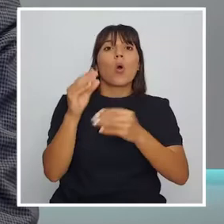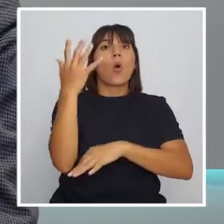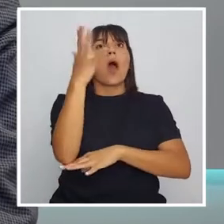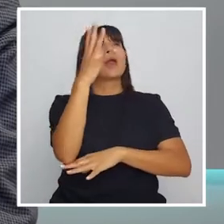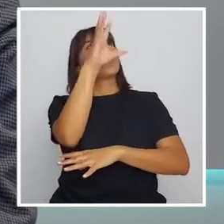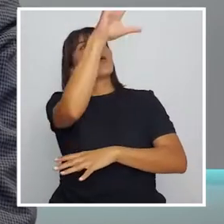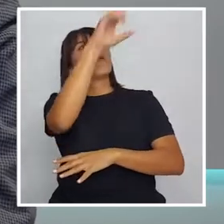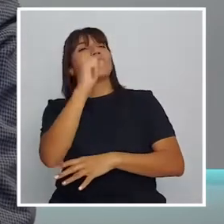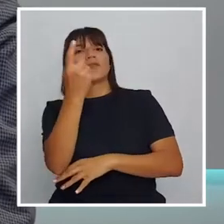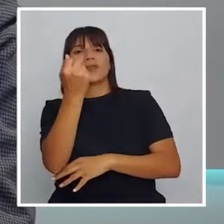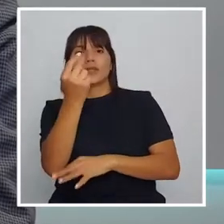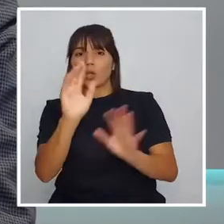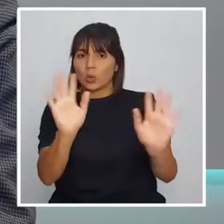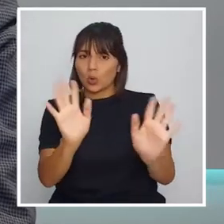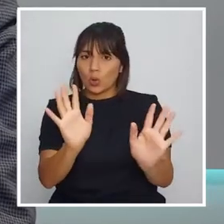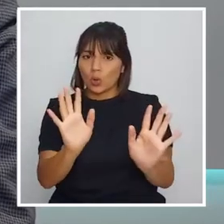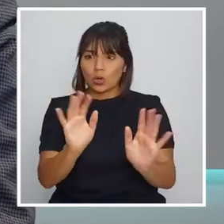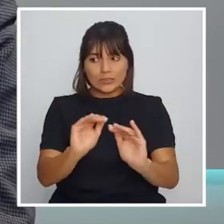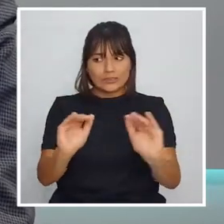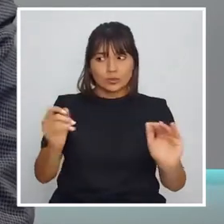y